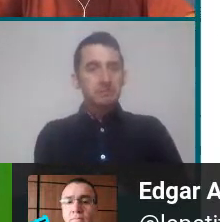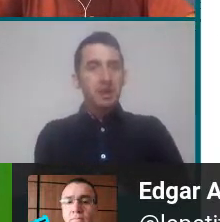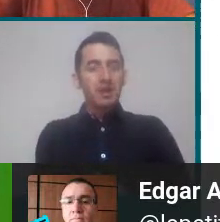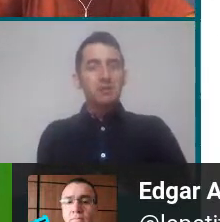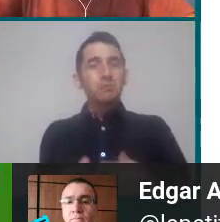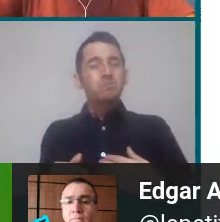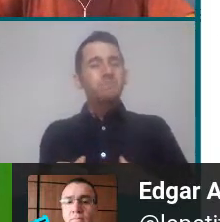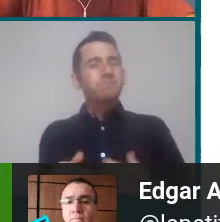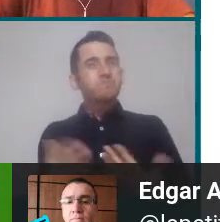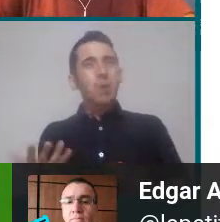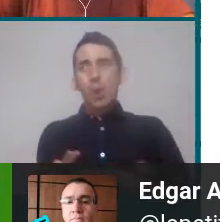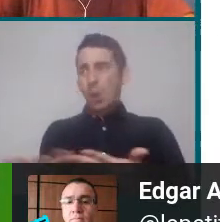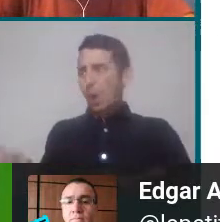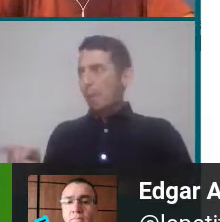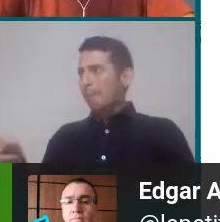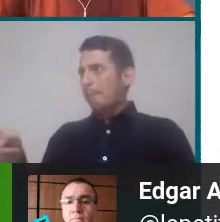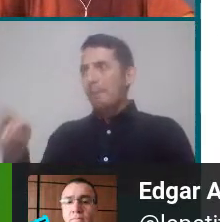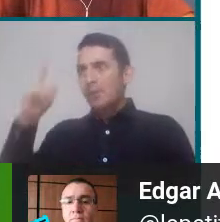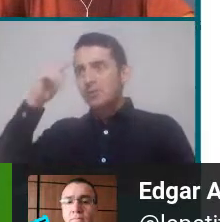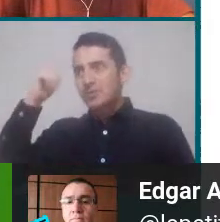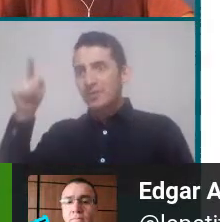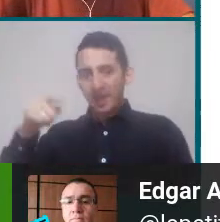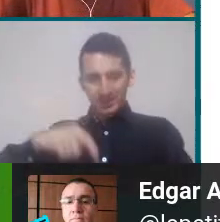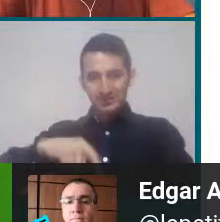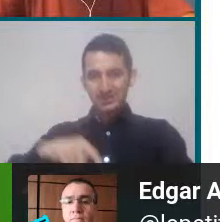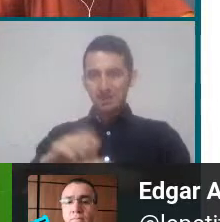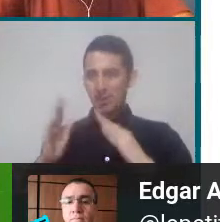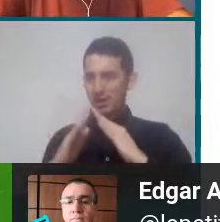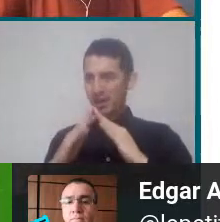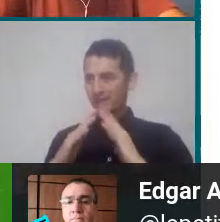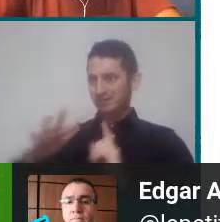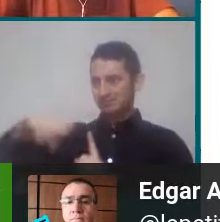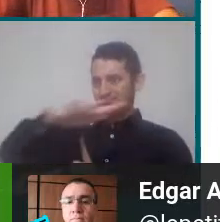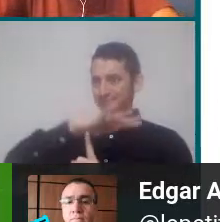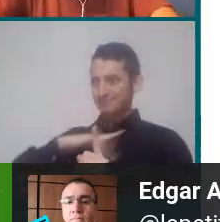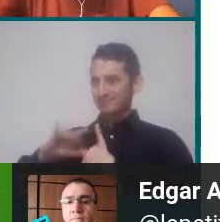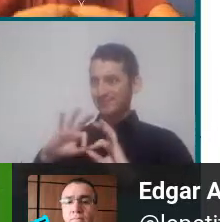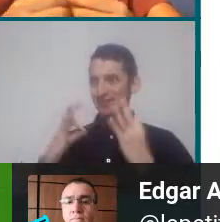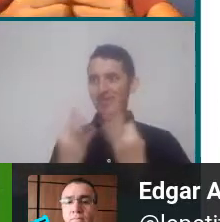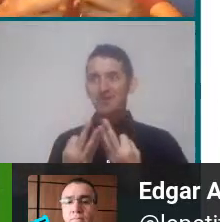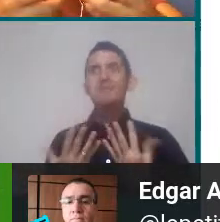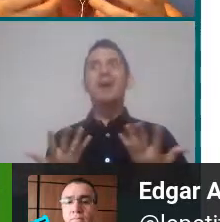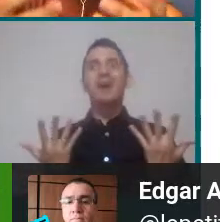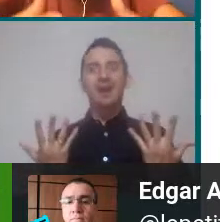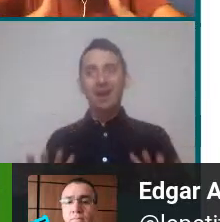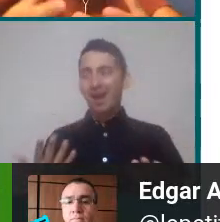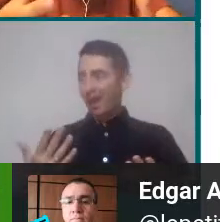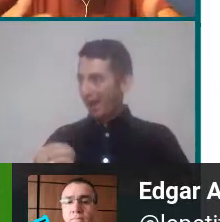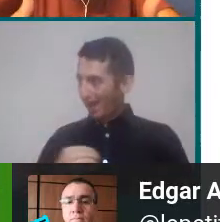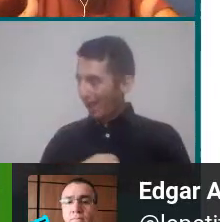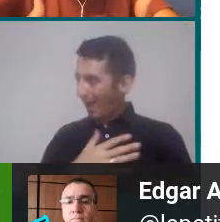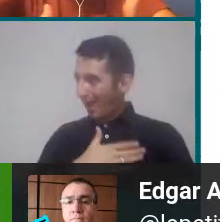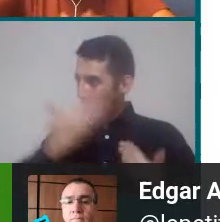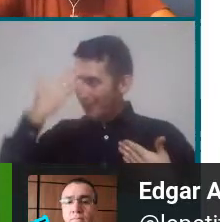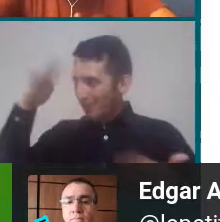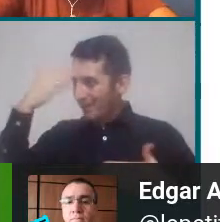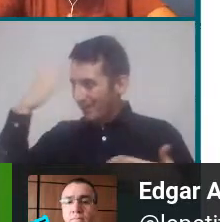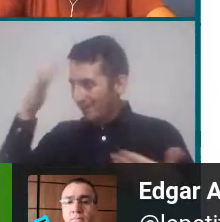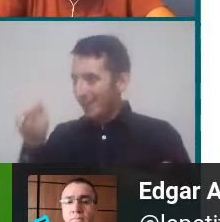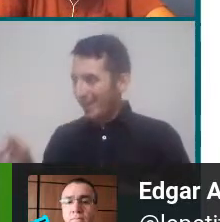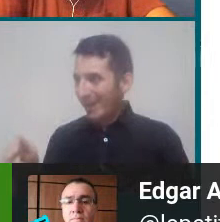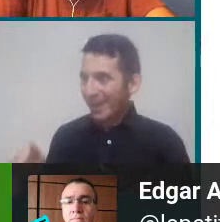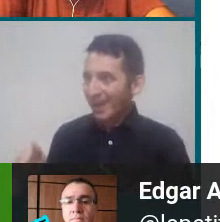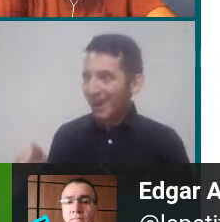cuando tienes más tiempo de poder convivir en el entorno, se convierten en oportunidades, en elementos, ¿no? Pues